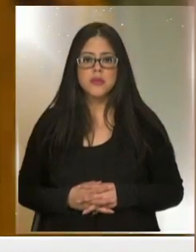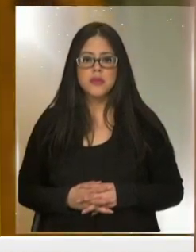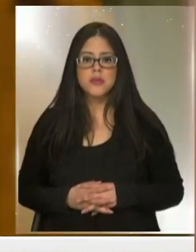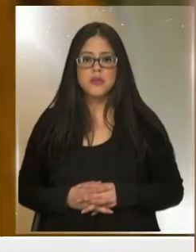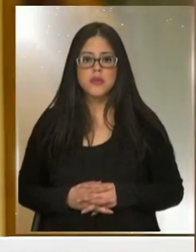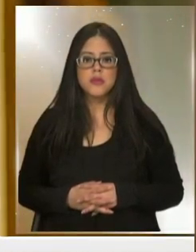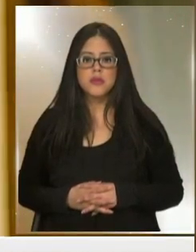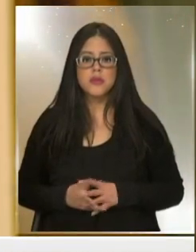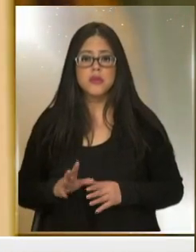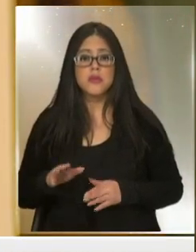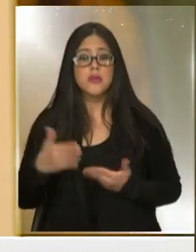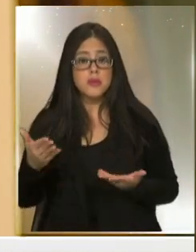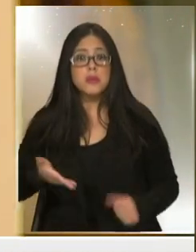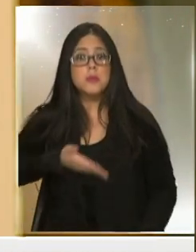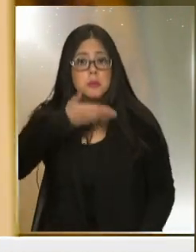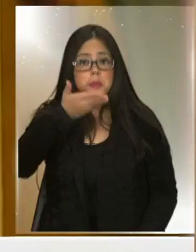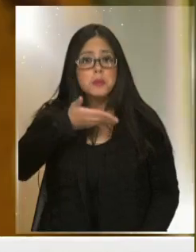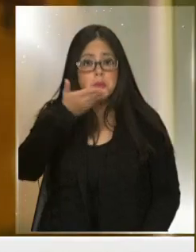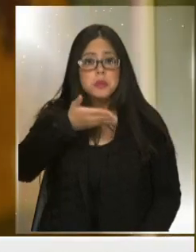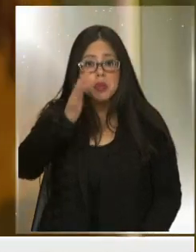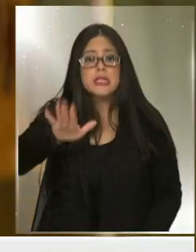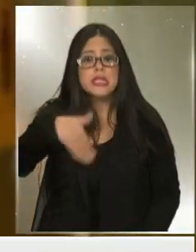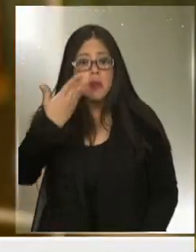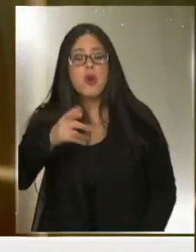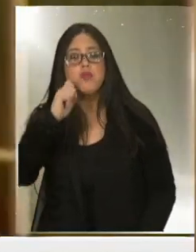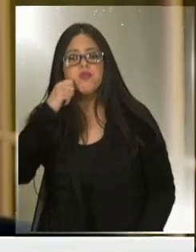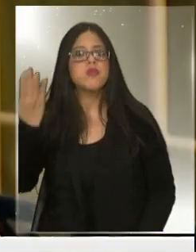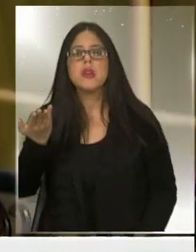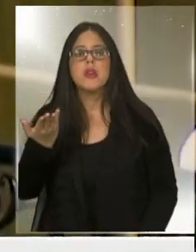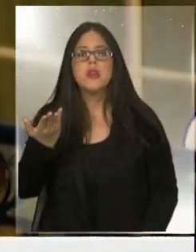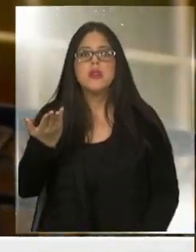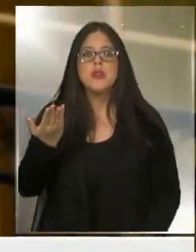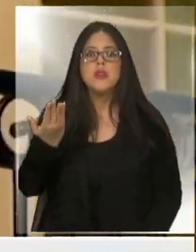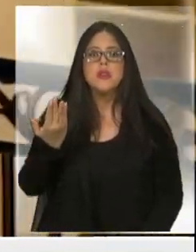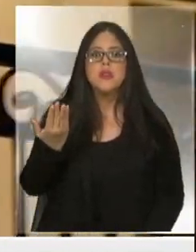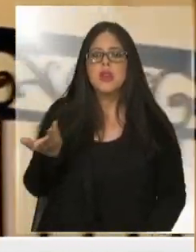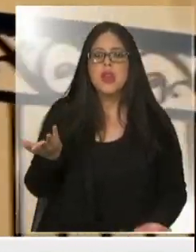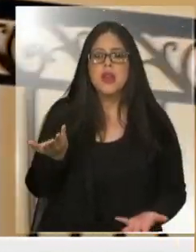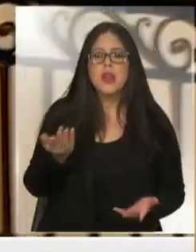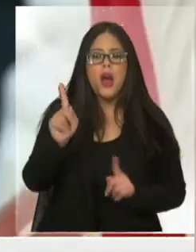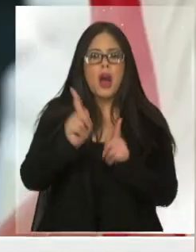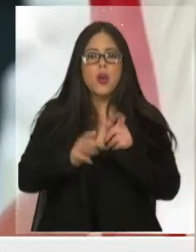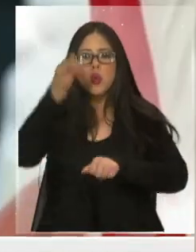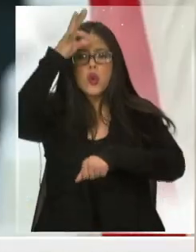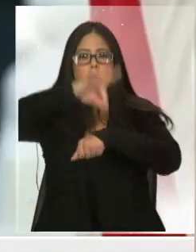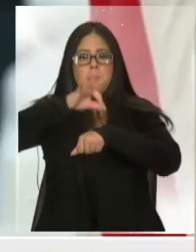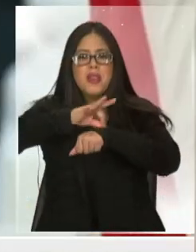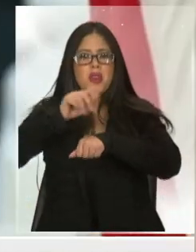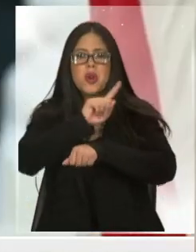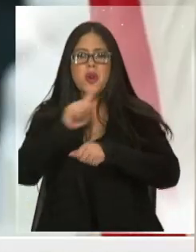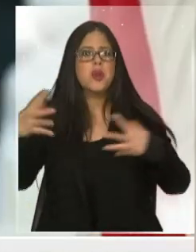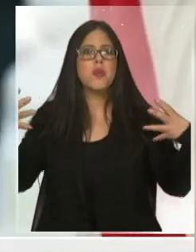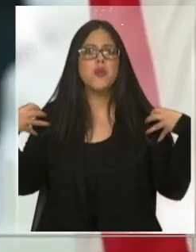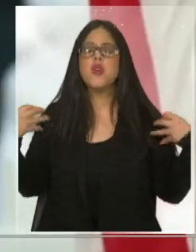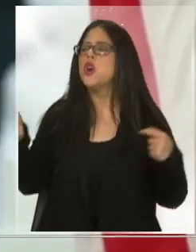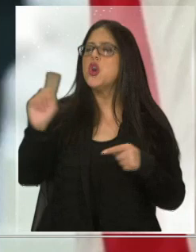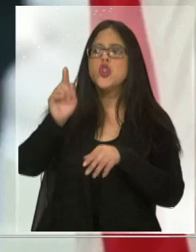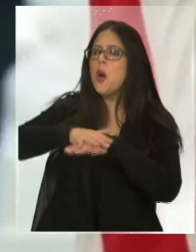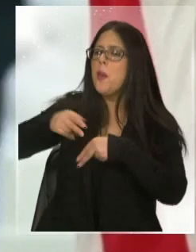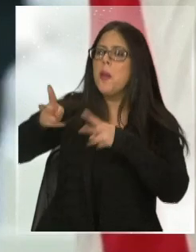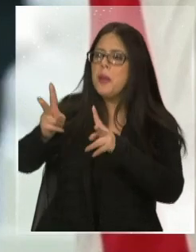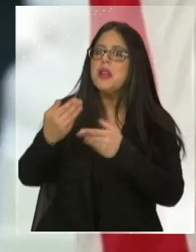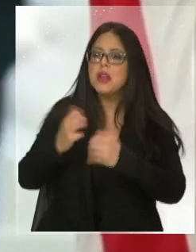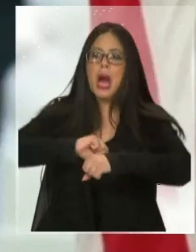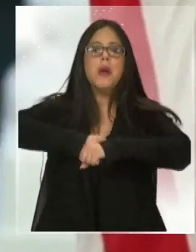Más tarde, con este mensaje donde hace un llamado considerado por médicos como irresponsable. No dejen que el virus los